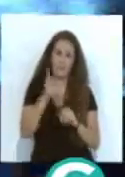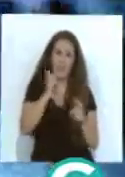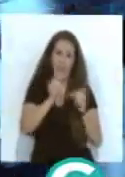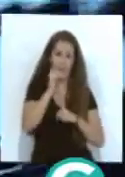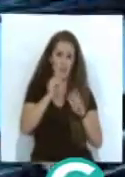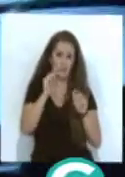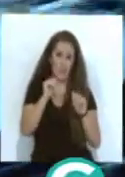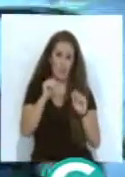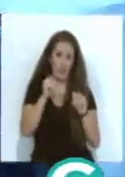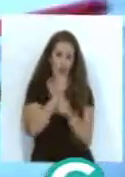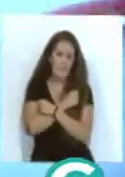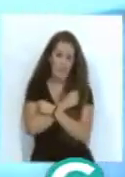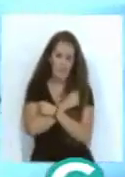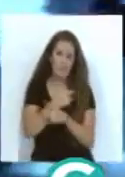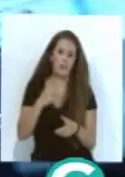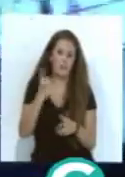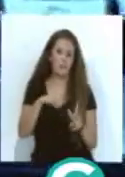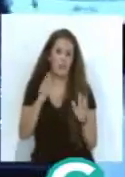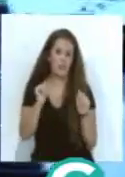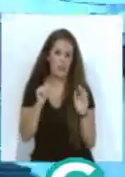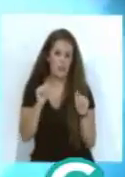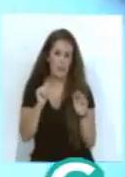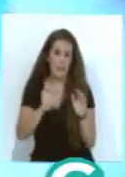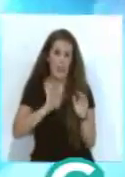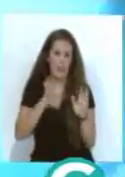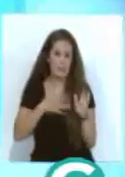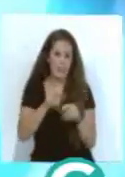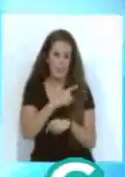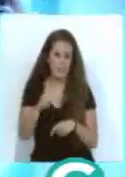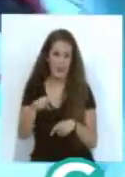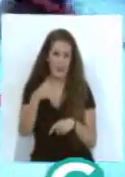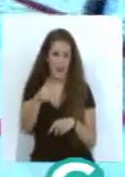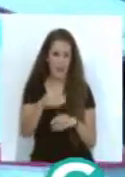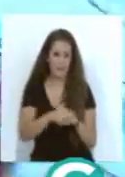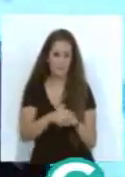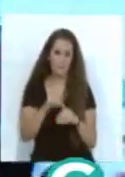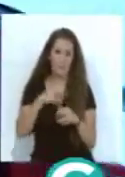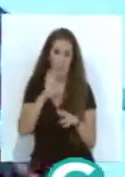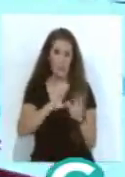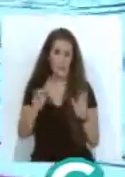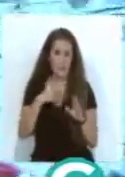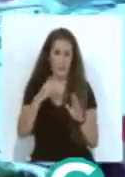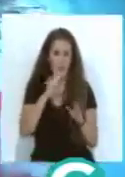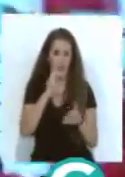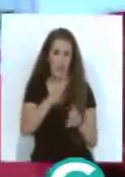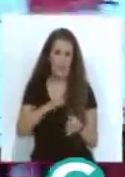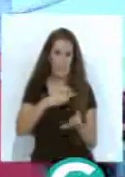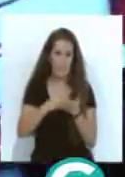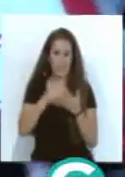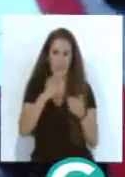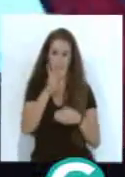cariñoso saludo, nuestro abrazo y nuestra despedida hasta la semana que viene. Nos vamos con las niñas de Rota. Gracias por estar